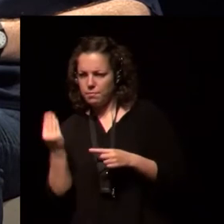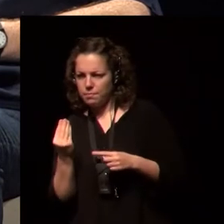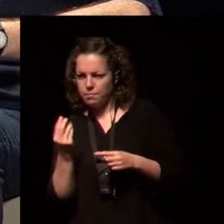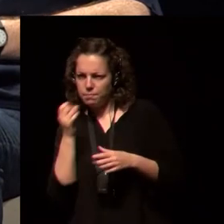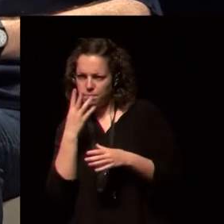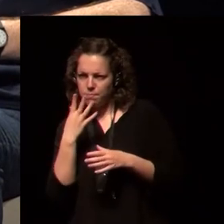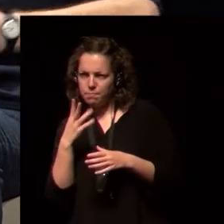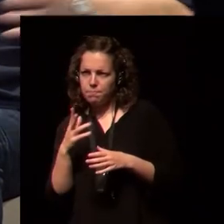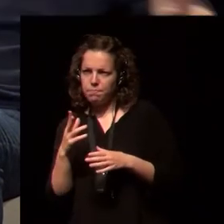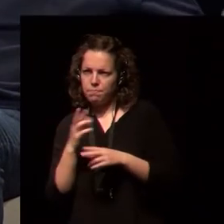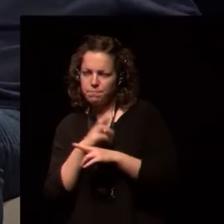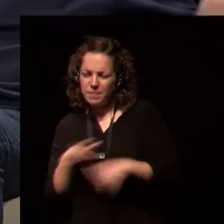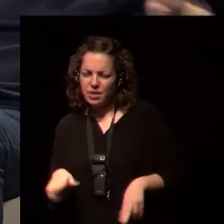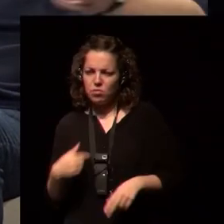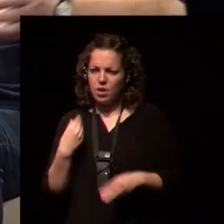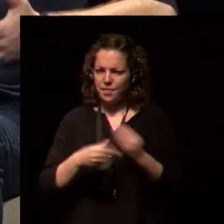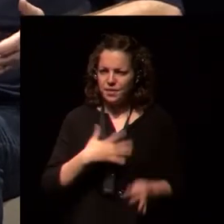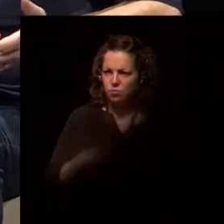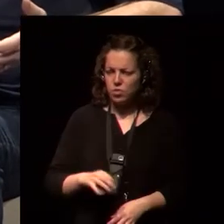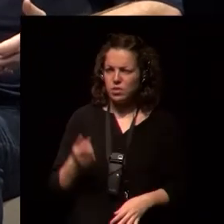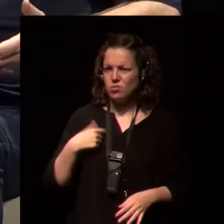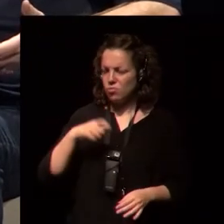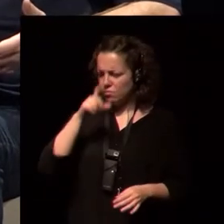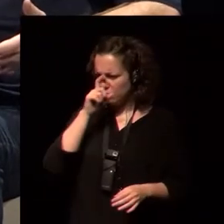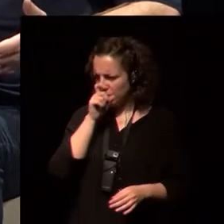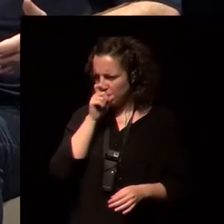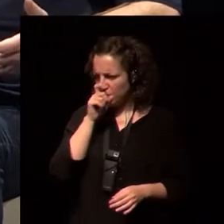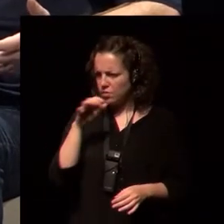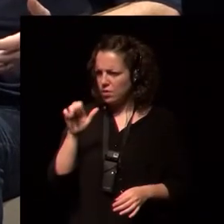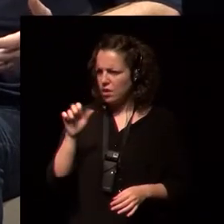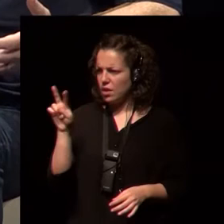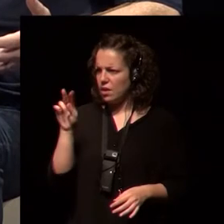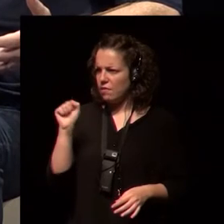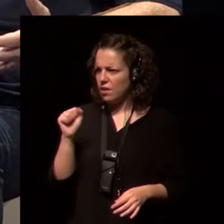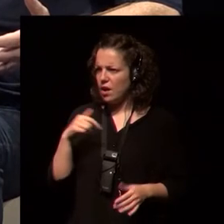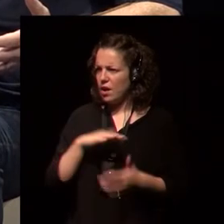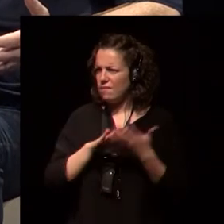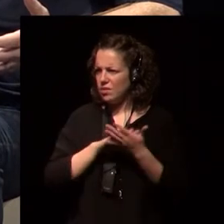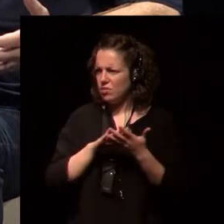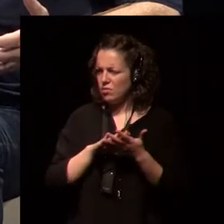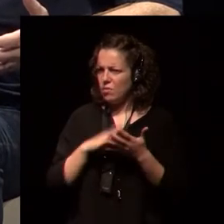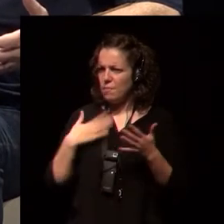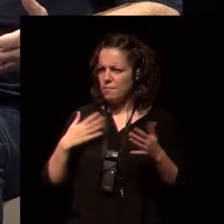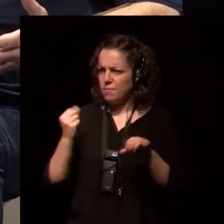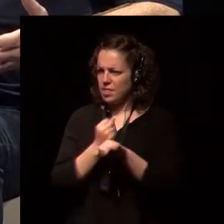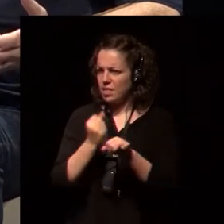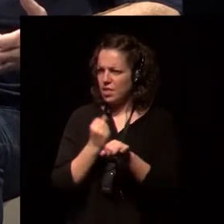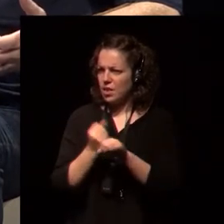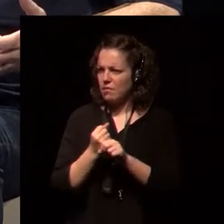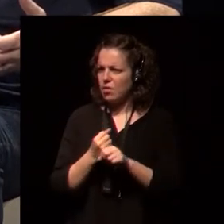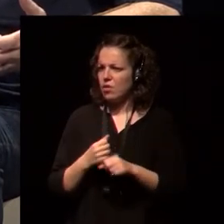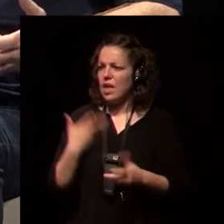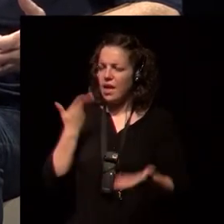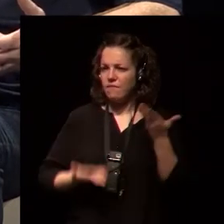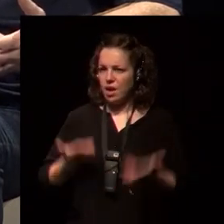hacer. Yo recuerdo, Eva ha hablado sobre mi trabajo en